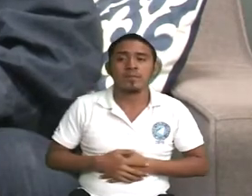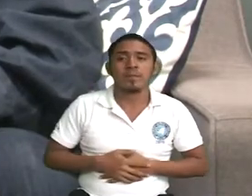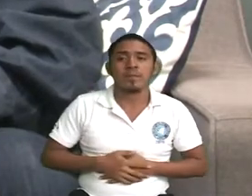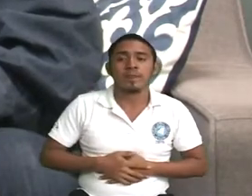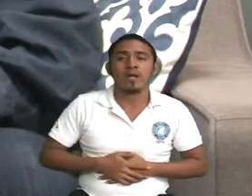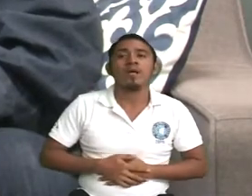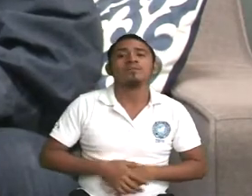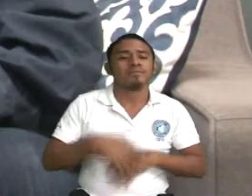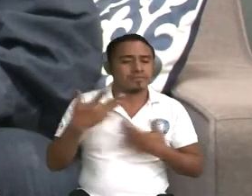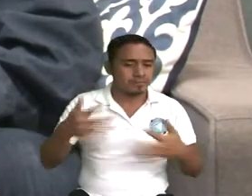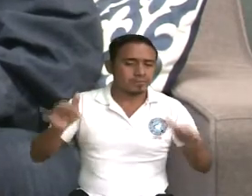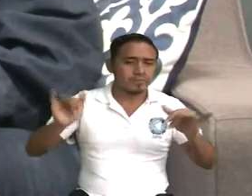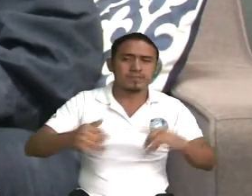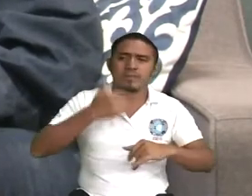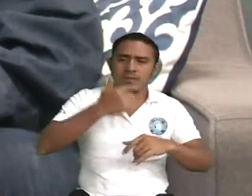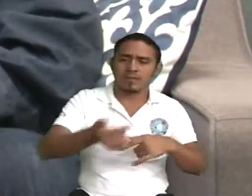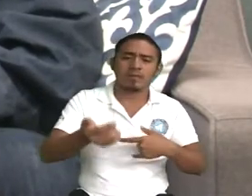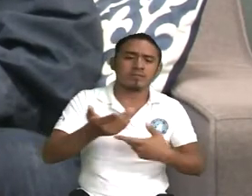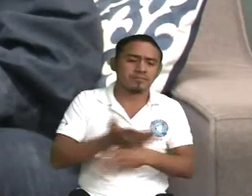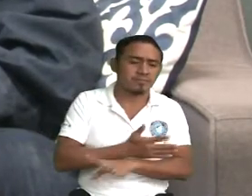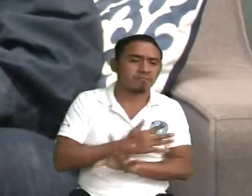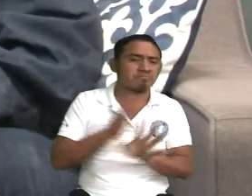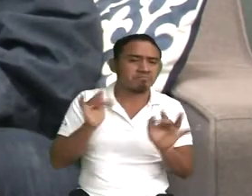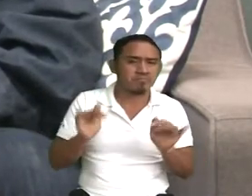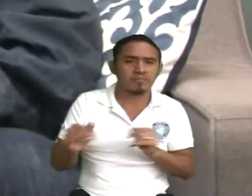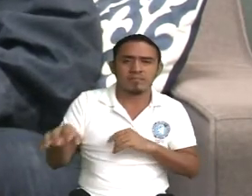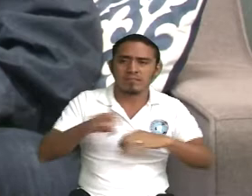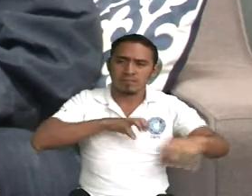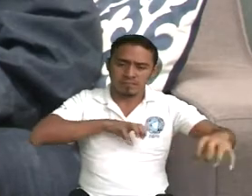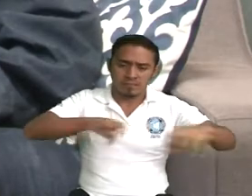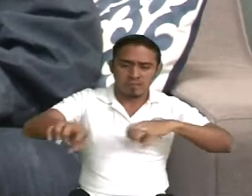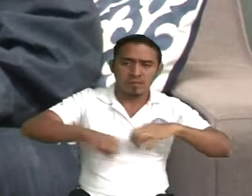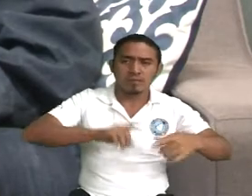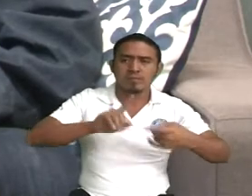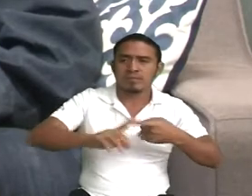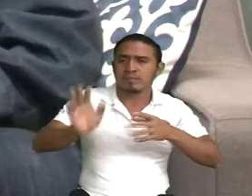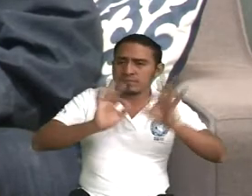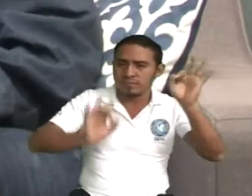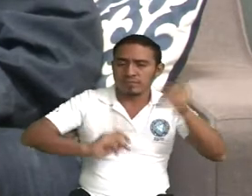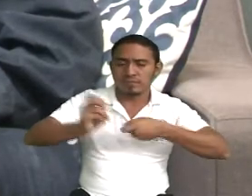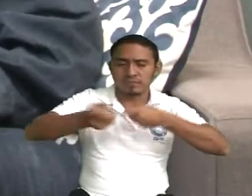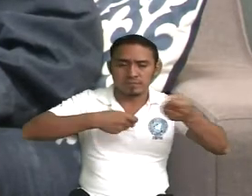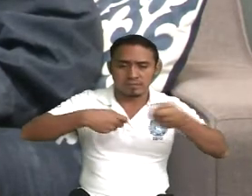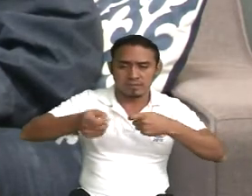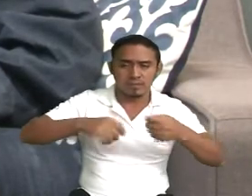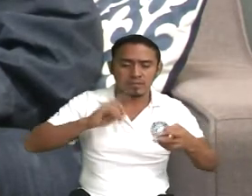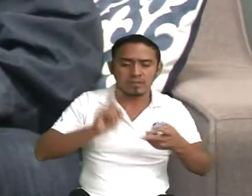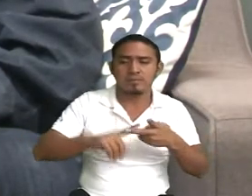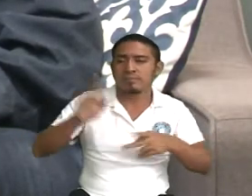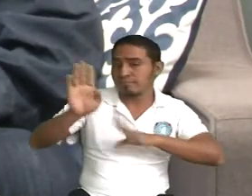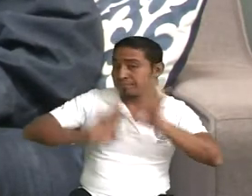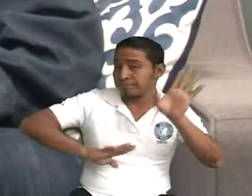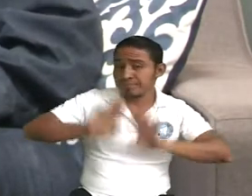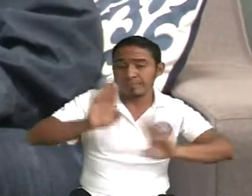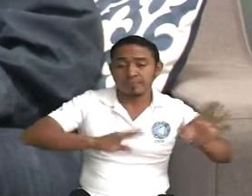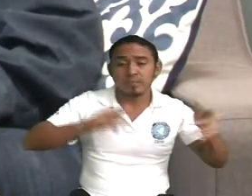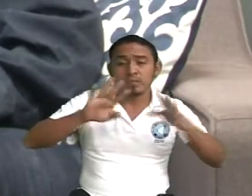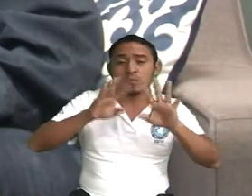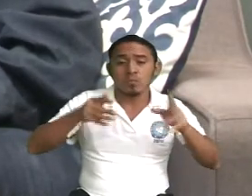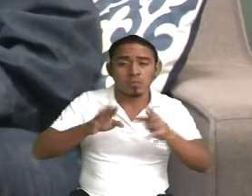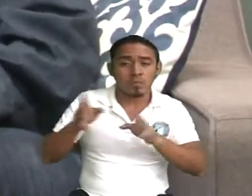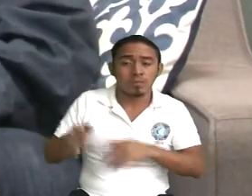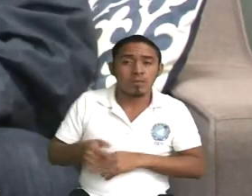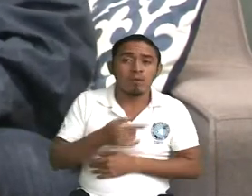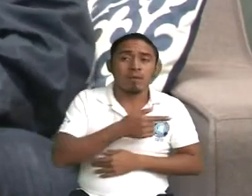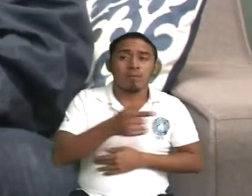pues hemos tenido actividades, hemos tenido también como ferias, donde hemos tenido protagonistas, donde